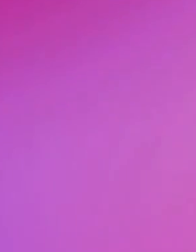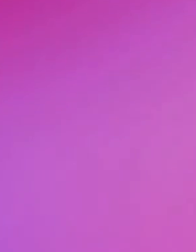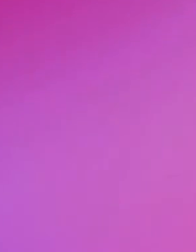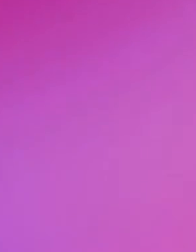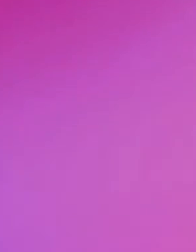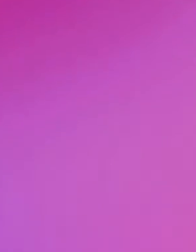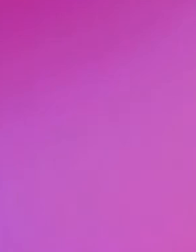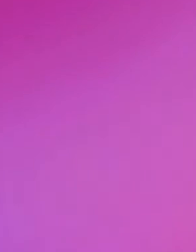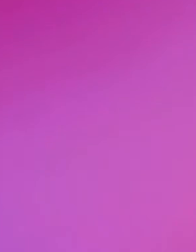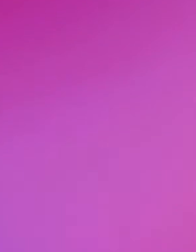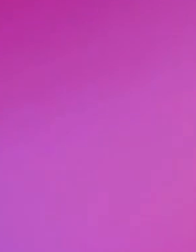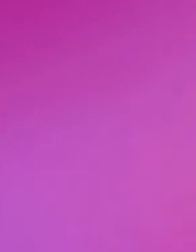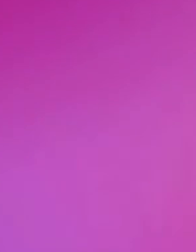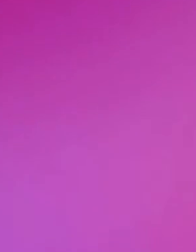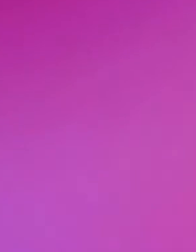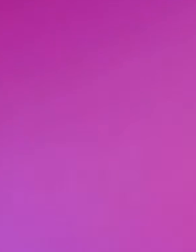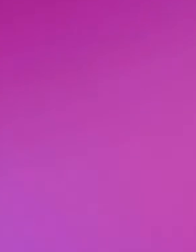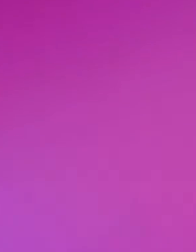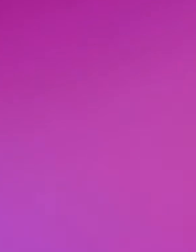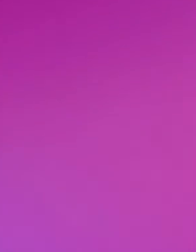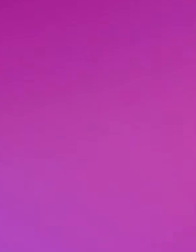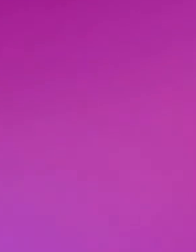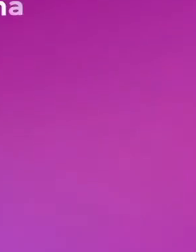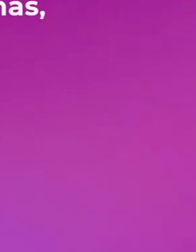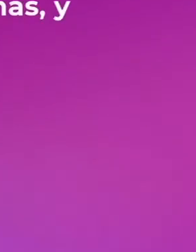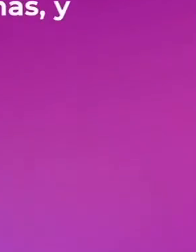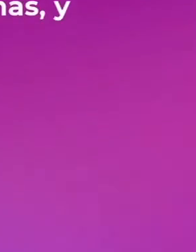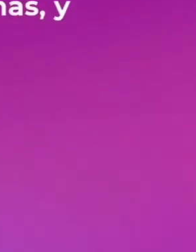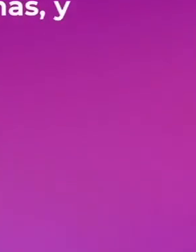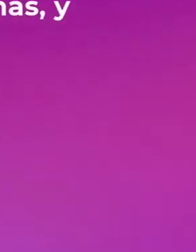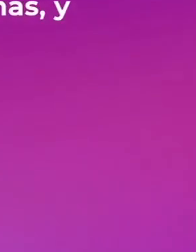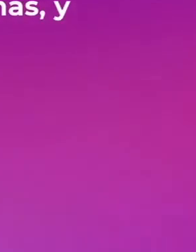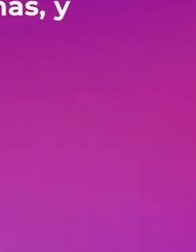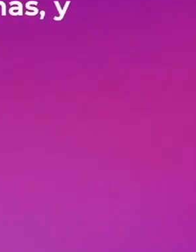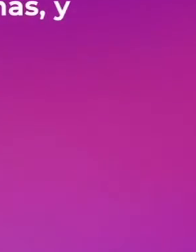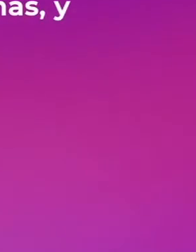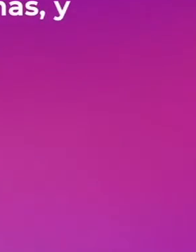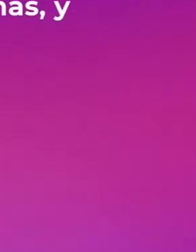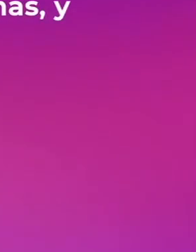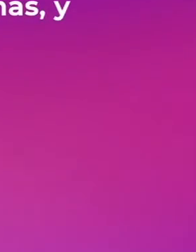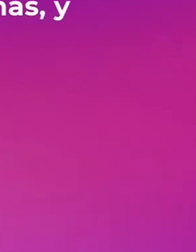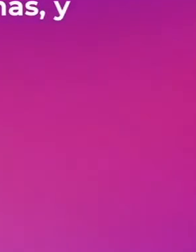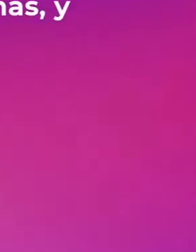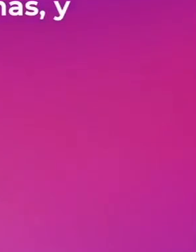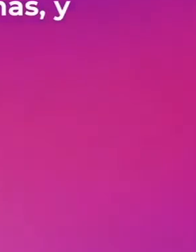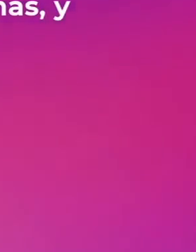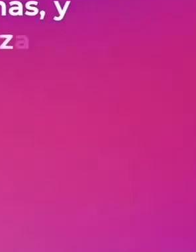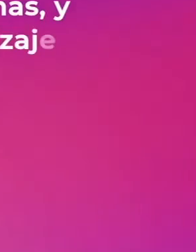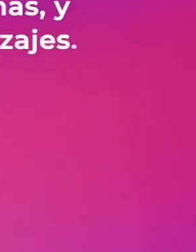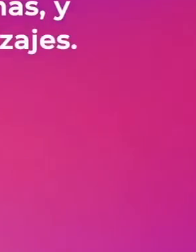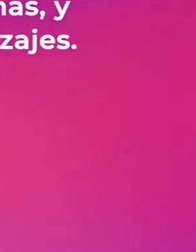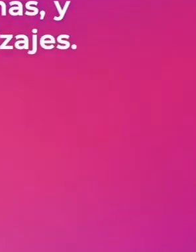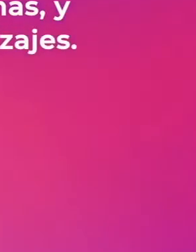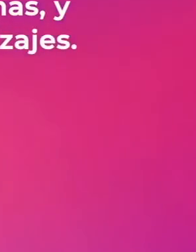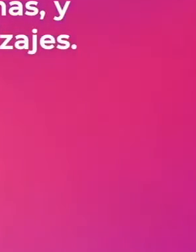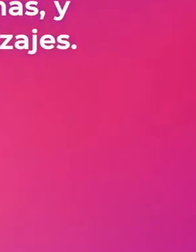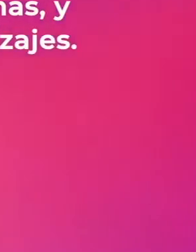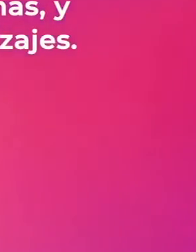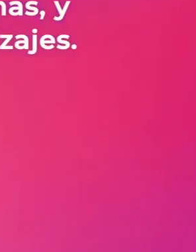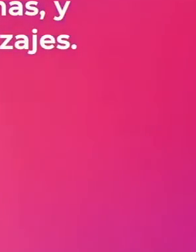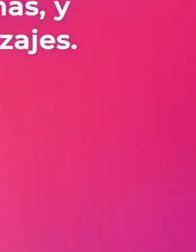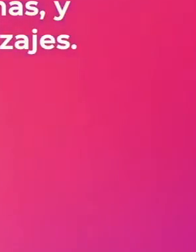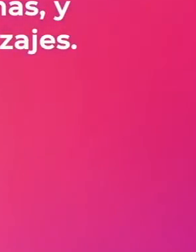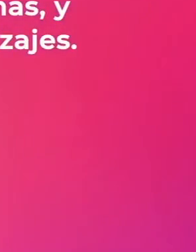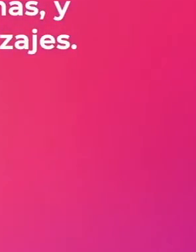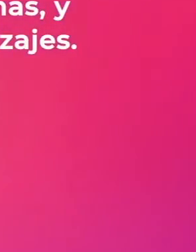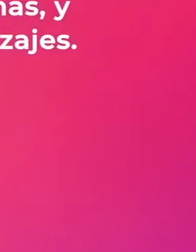aprendeencasa.cep.gov.mx, en donde podrás ver nuevamente los videos de los programas y además encontrarás actividades para fortalecer tus aprendizajes.